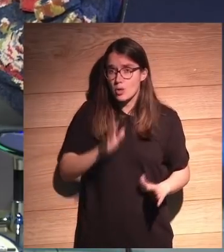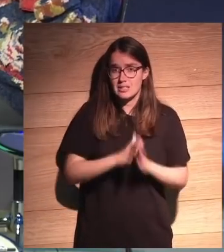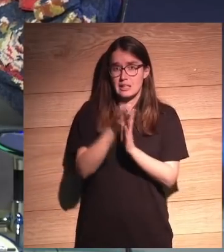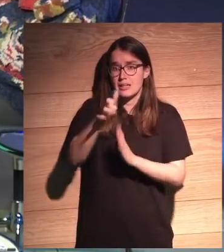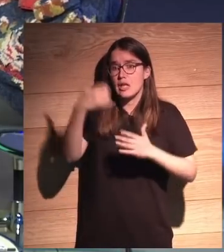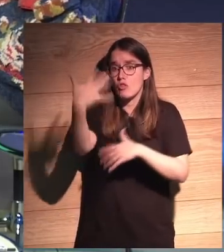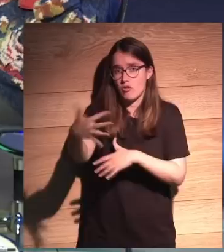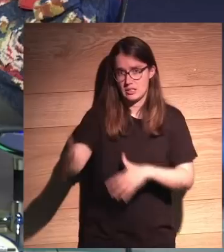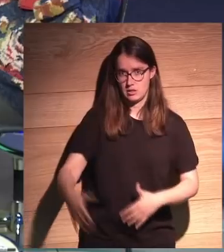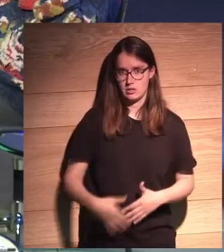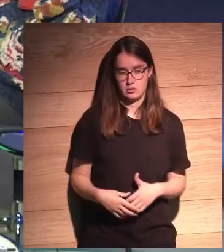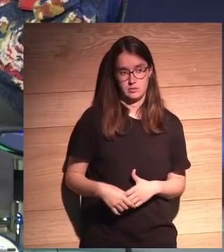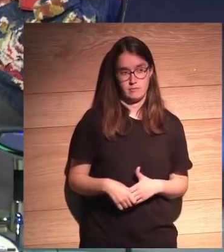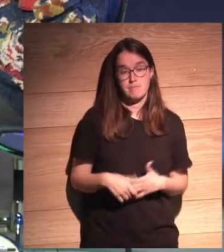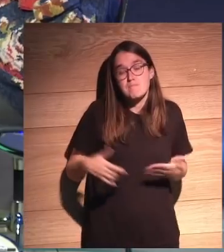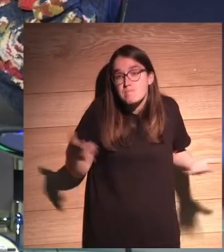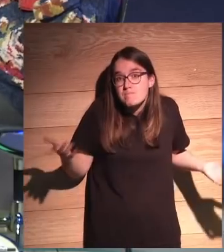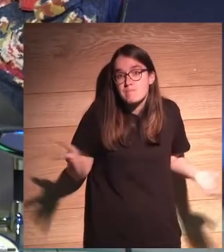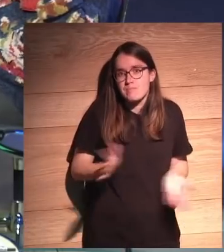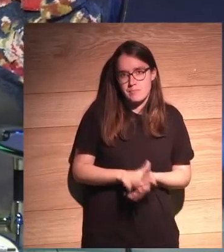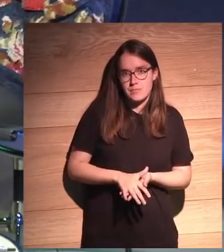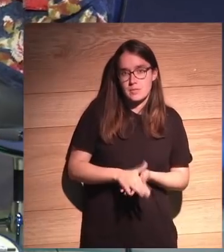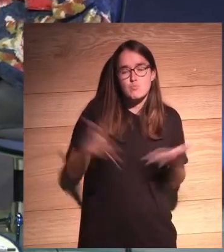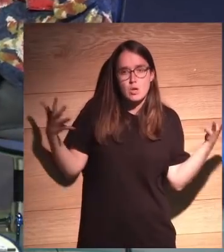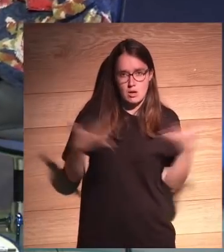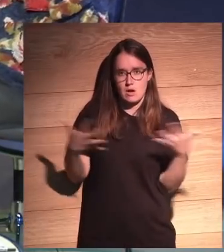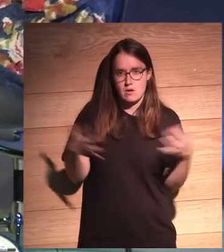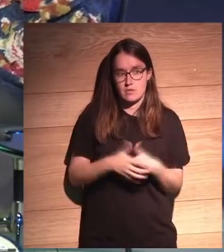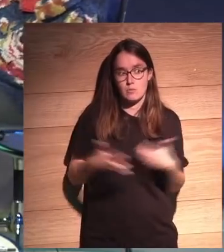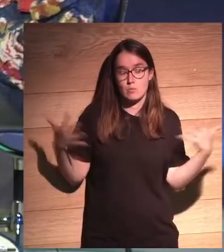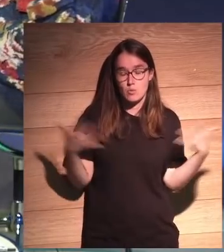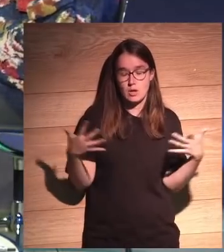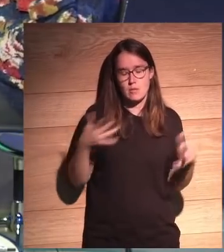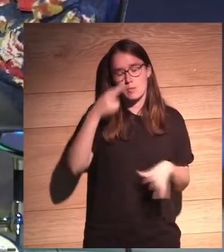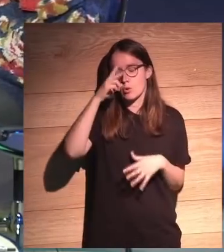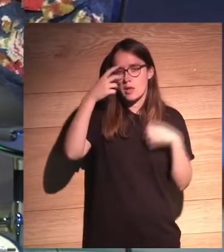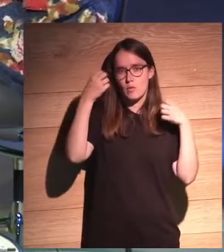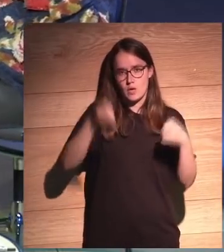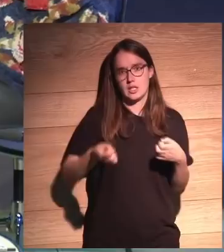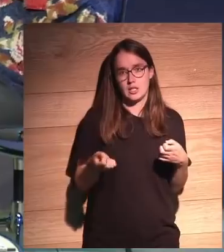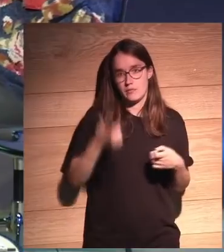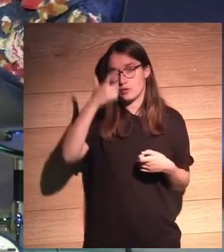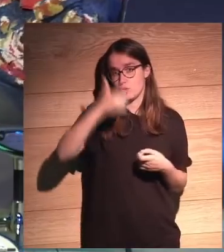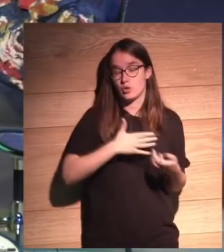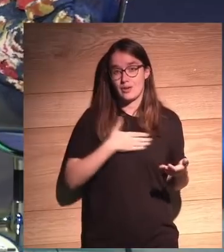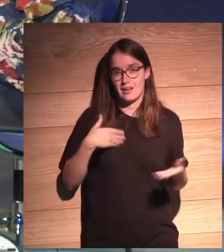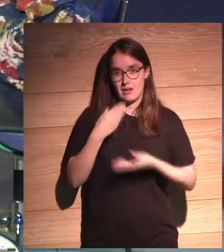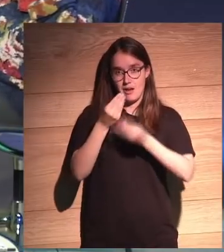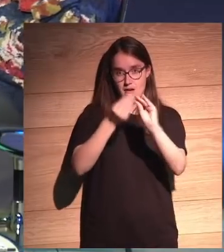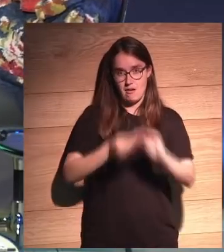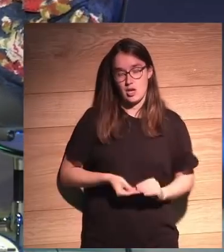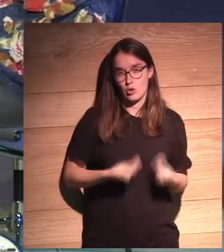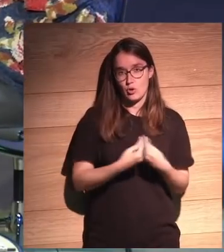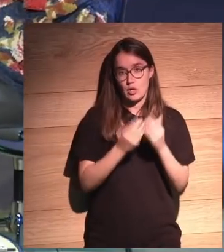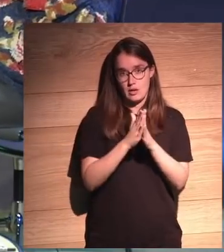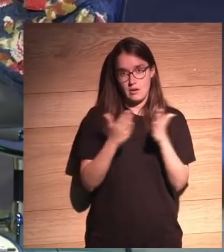Teresa. O sea que es muy grave, es muy preocupante. Y yo es lo que he querido hacer con este